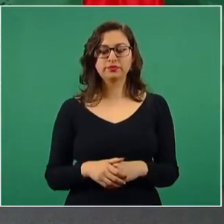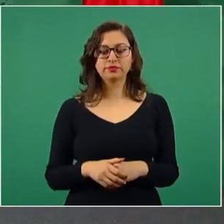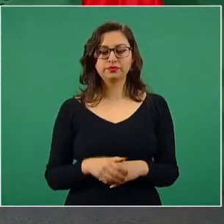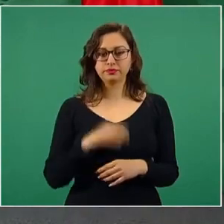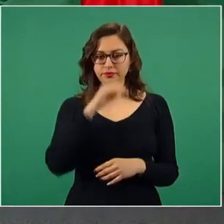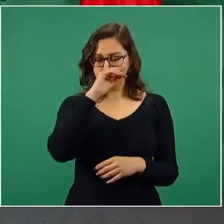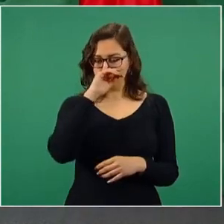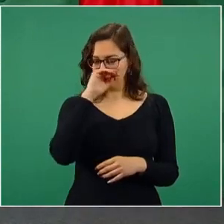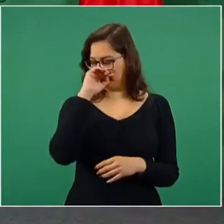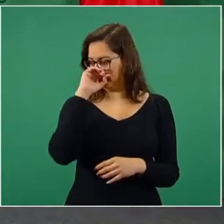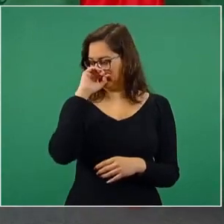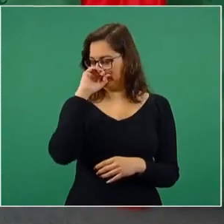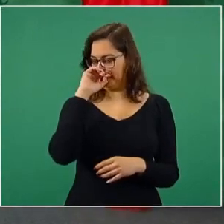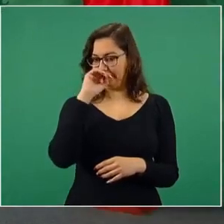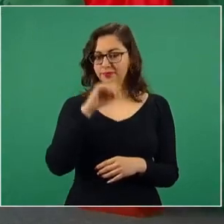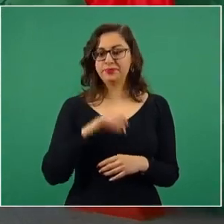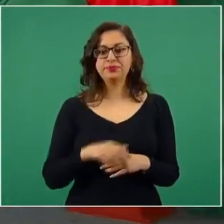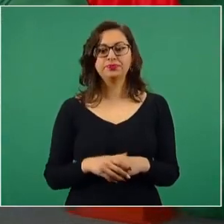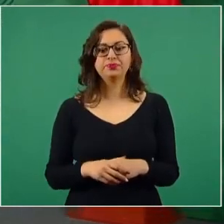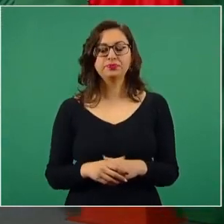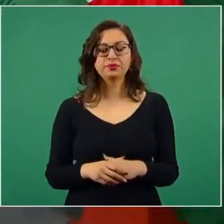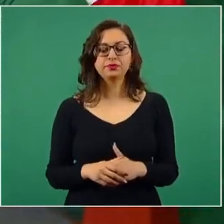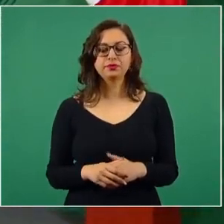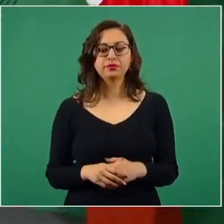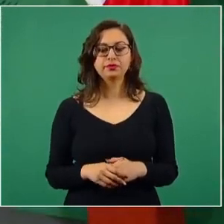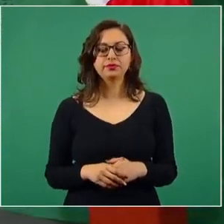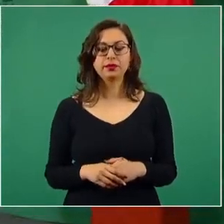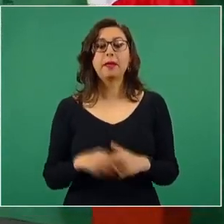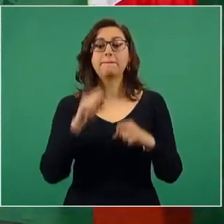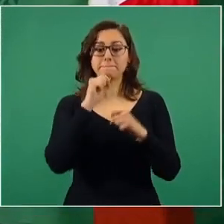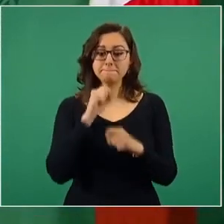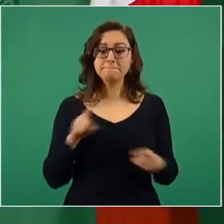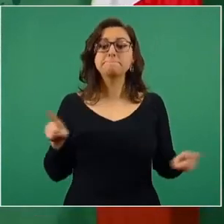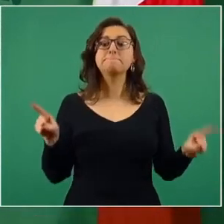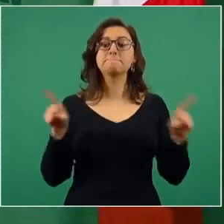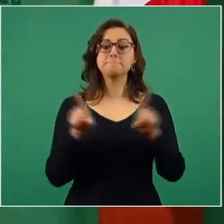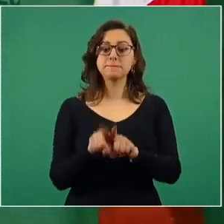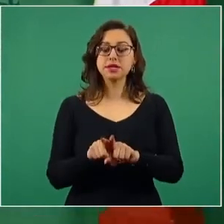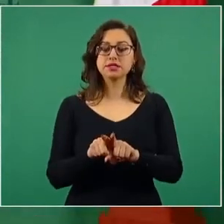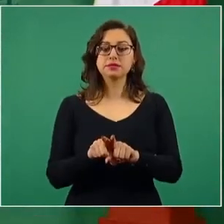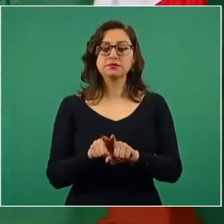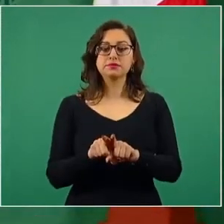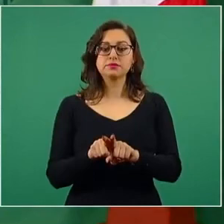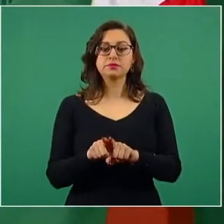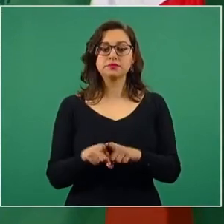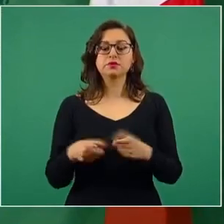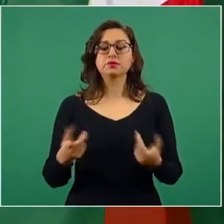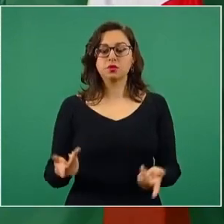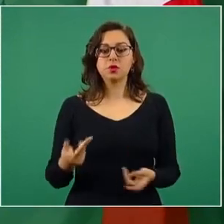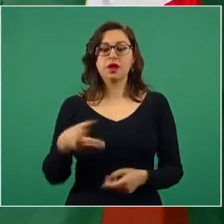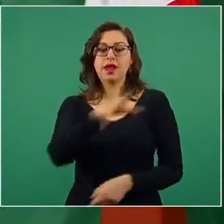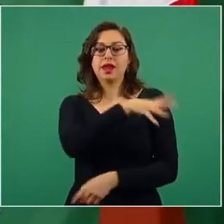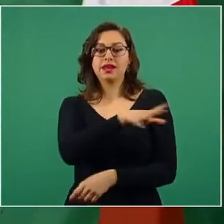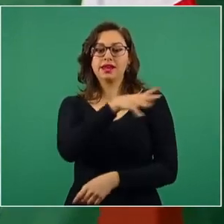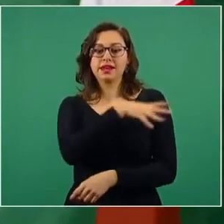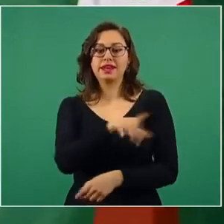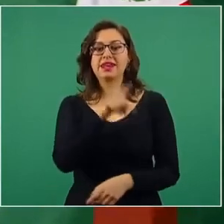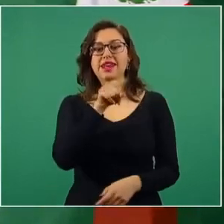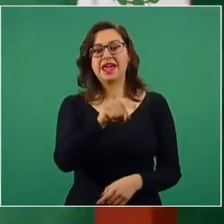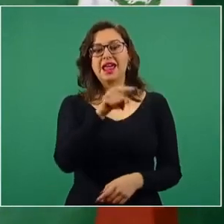seguir mandándole saludos y solidaridad al general Sandoval, que